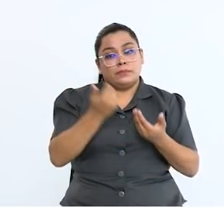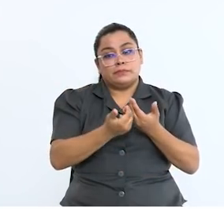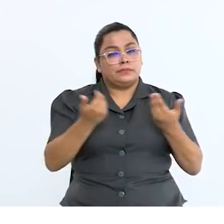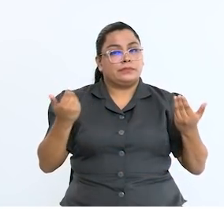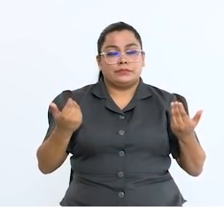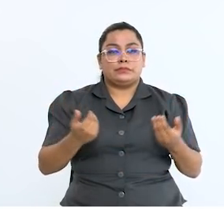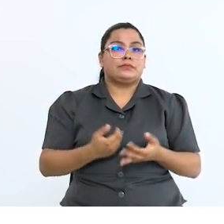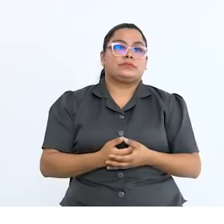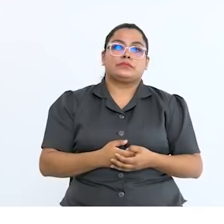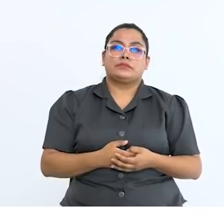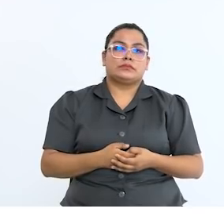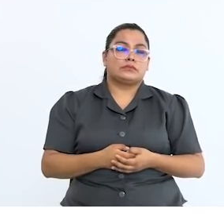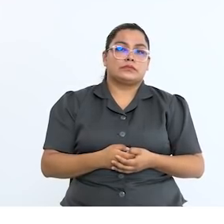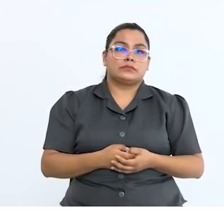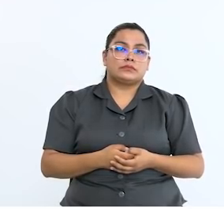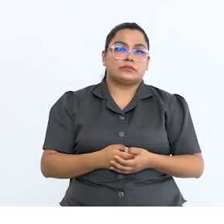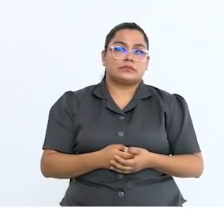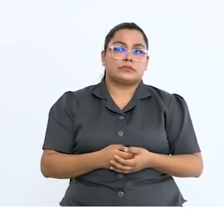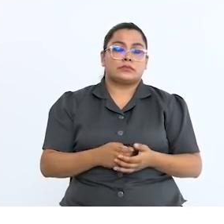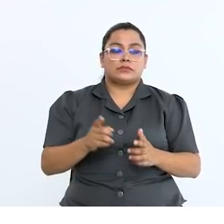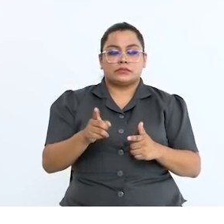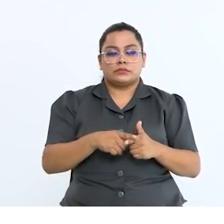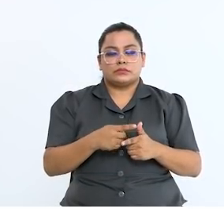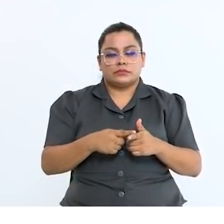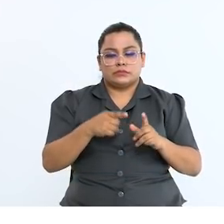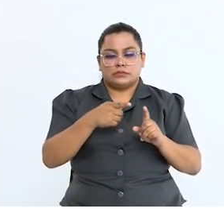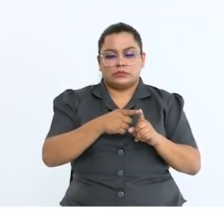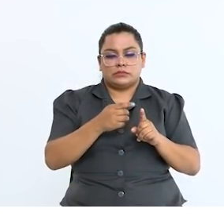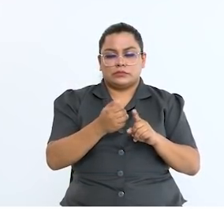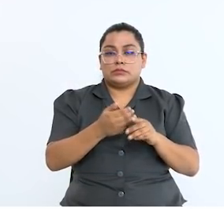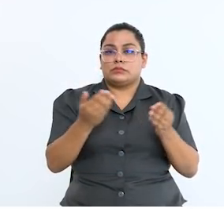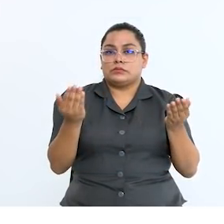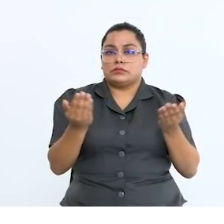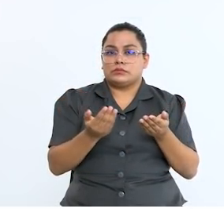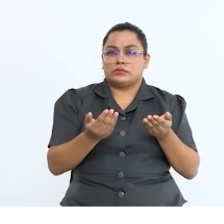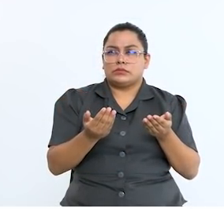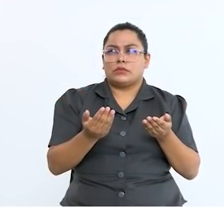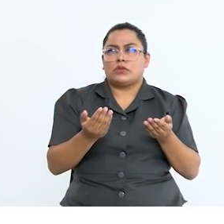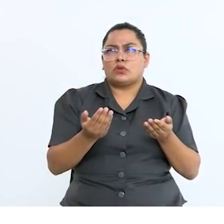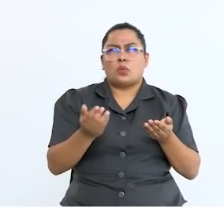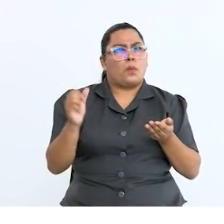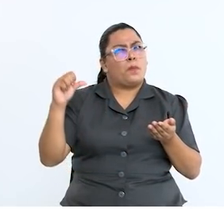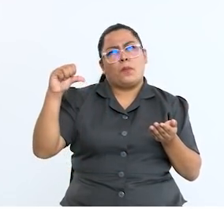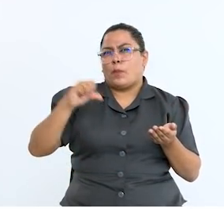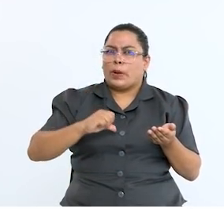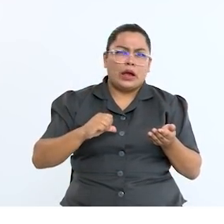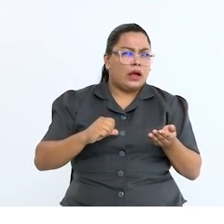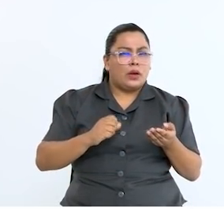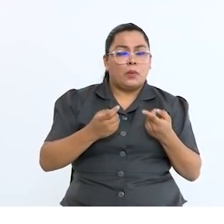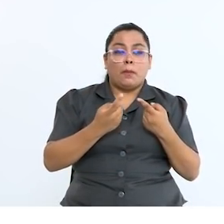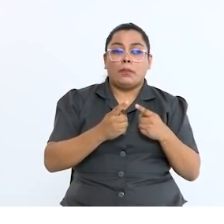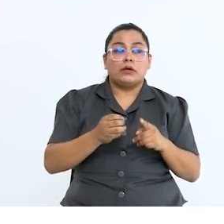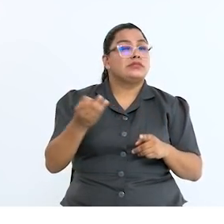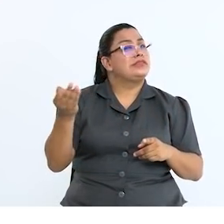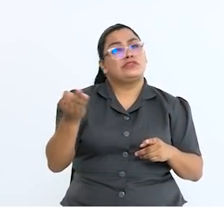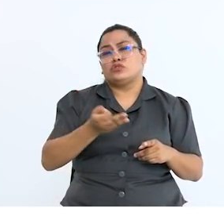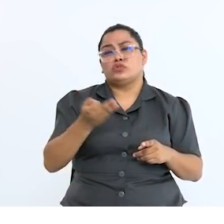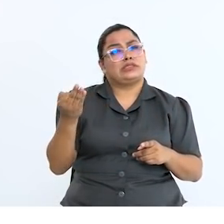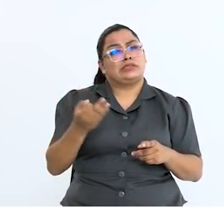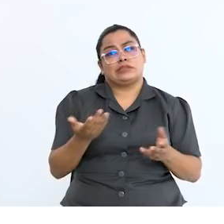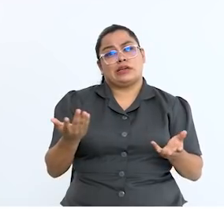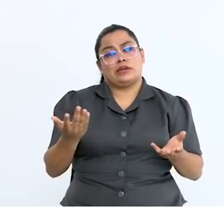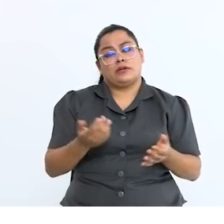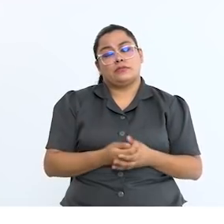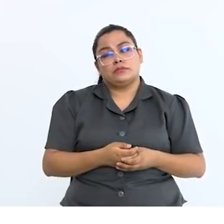podemos separar. Entonces, formular objetivos no es que sea malo, pero no son